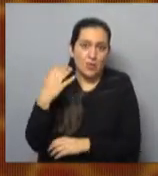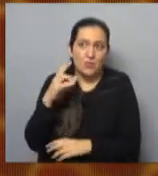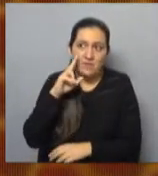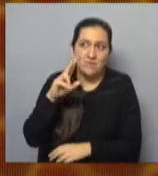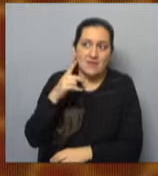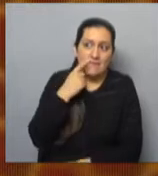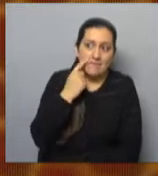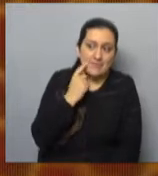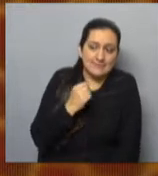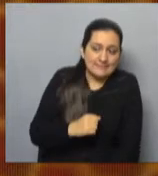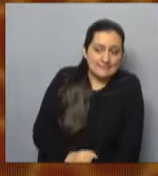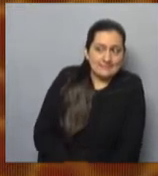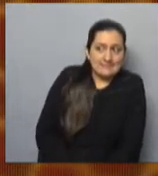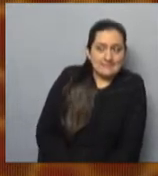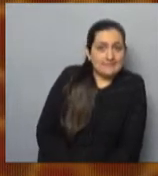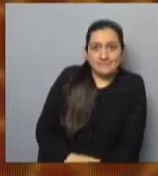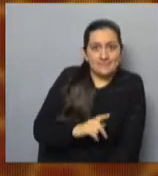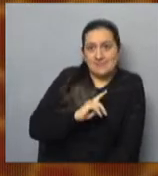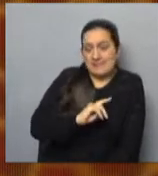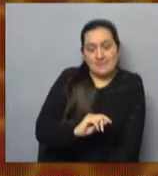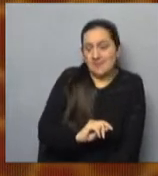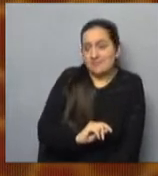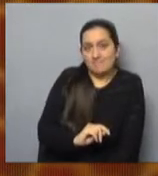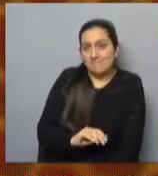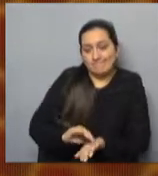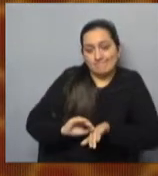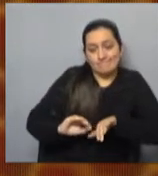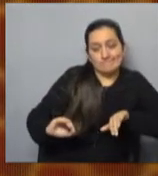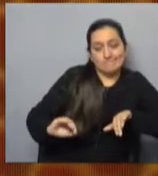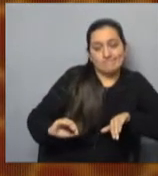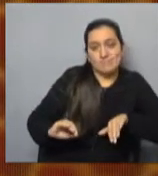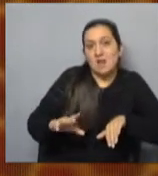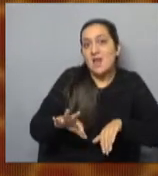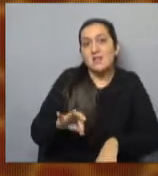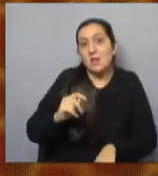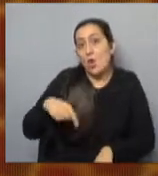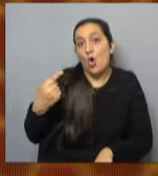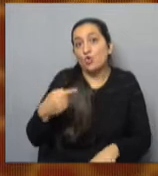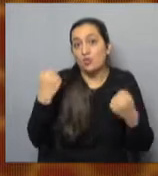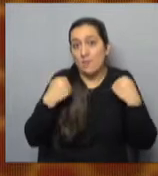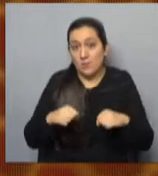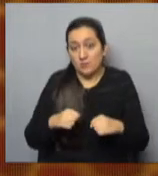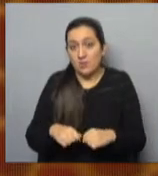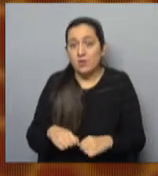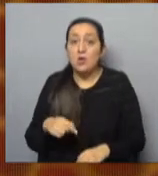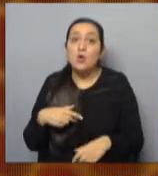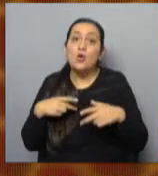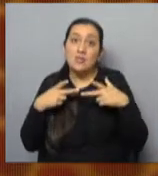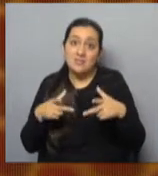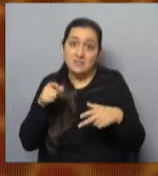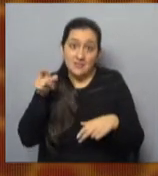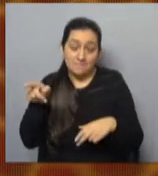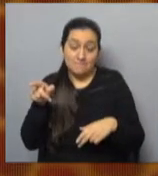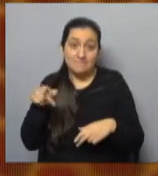como que se les da entonces como que se van se se apartan para otro deporte lo que decía el gallego de la 1 se